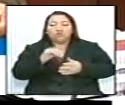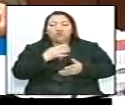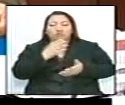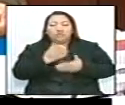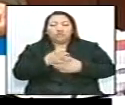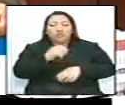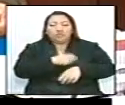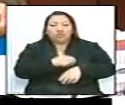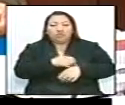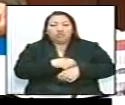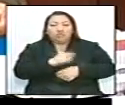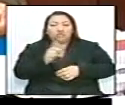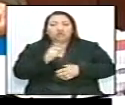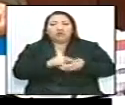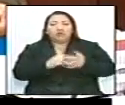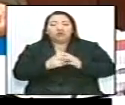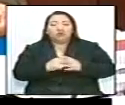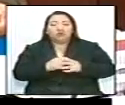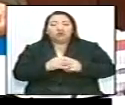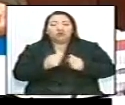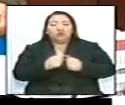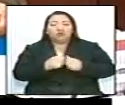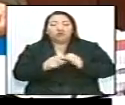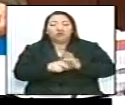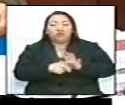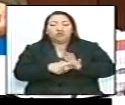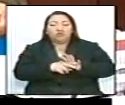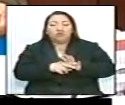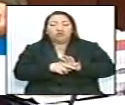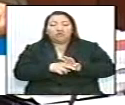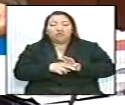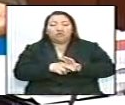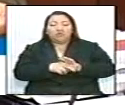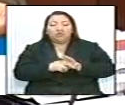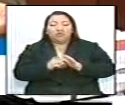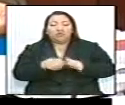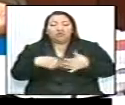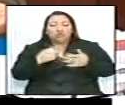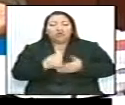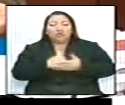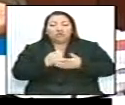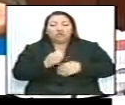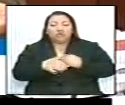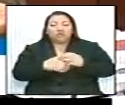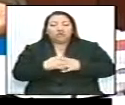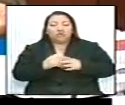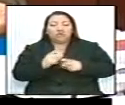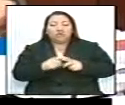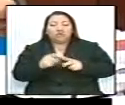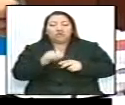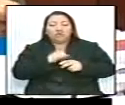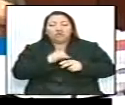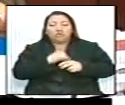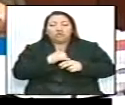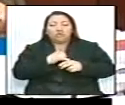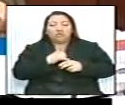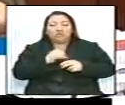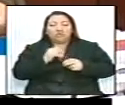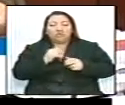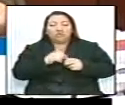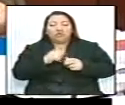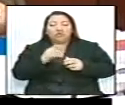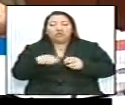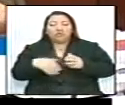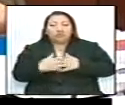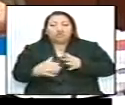los plazos, sino en la voluntad, en la decisión de colaboración de todos los organismos para